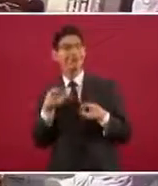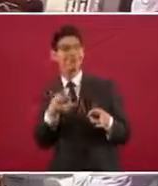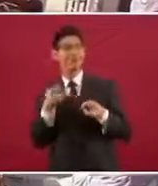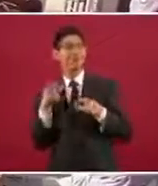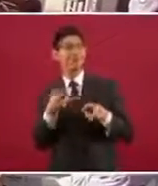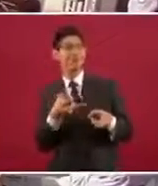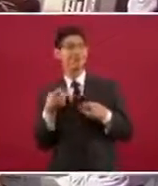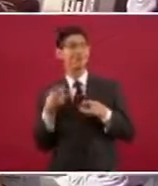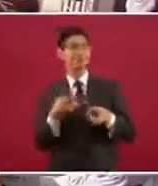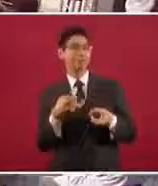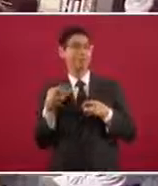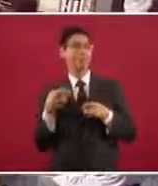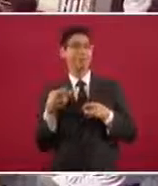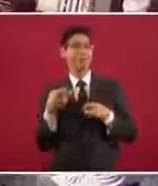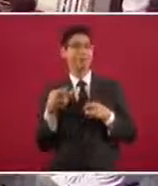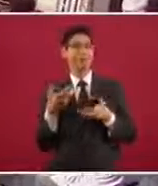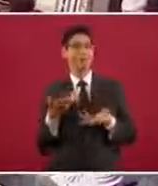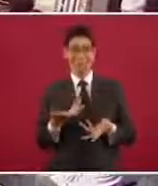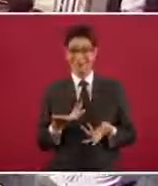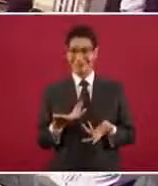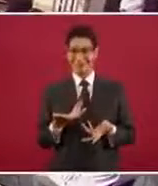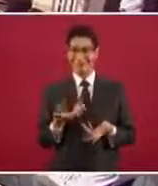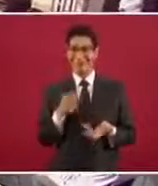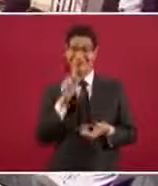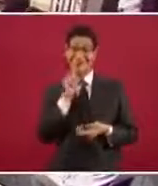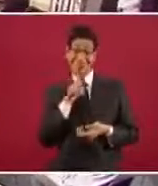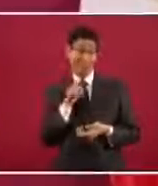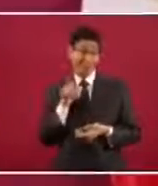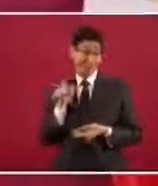los llamados hombres de negocio